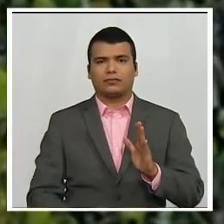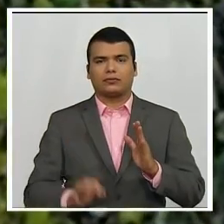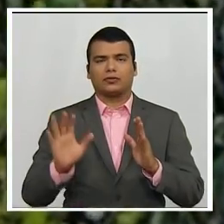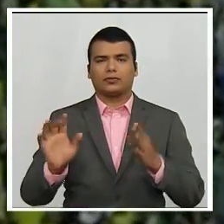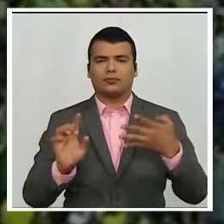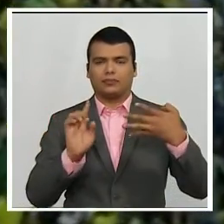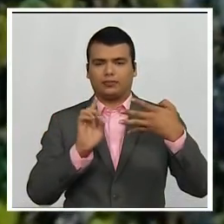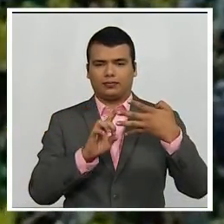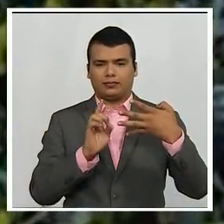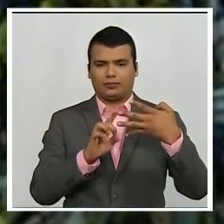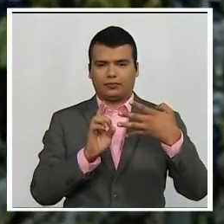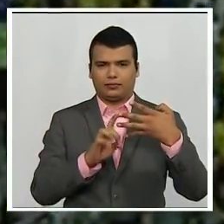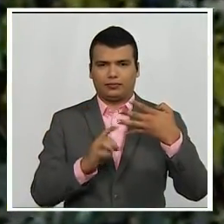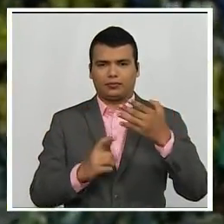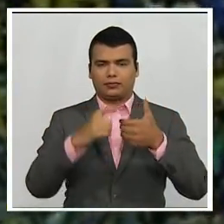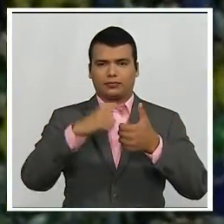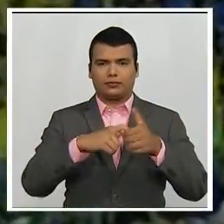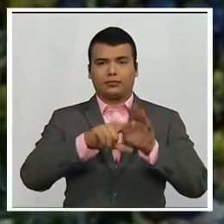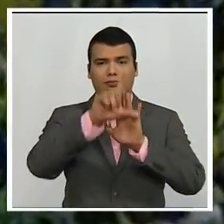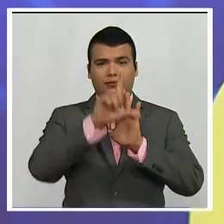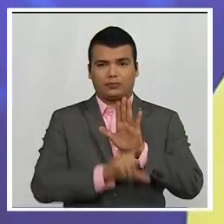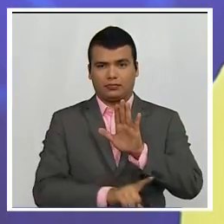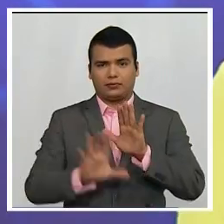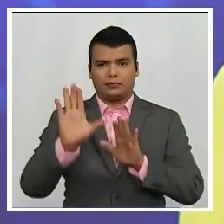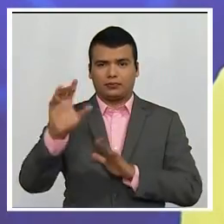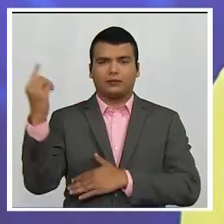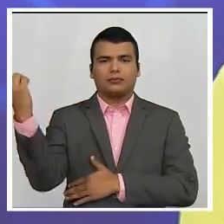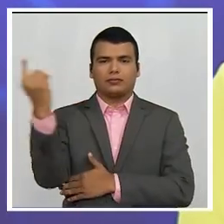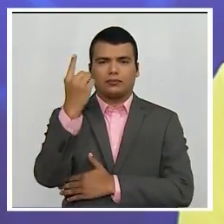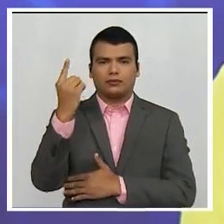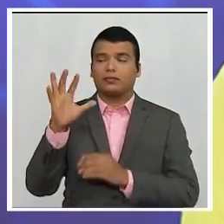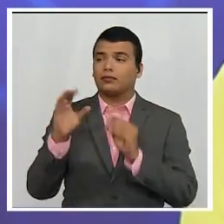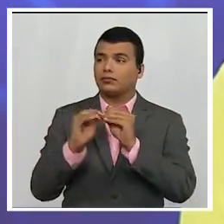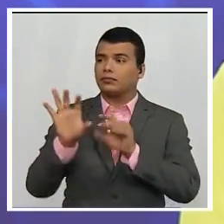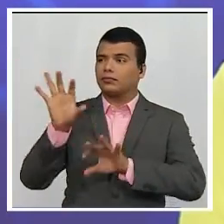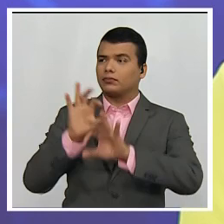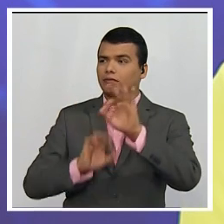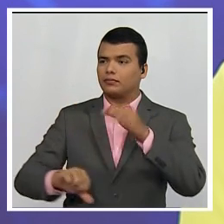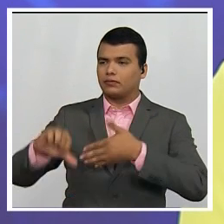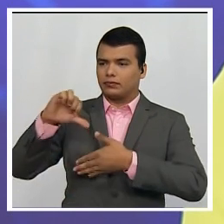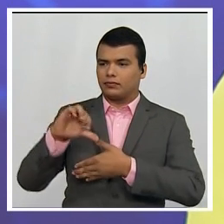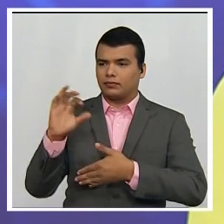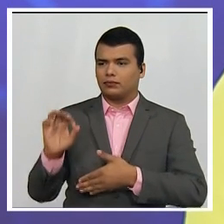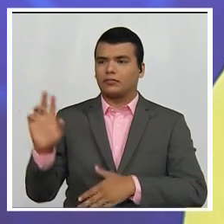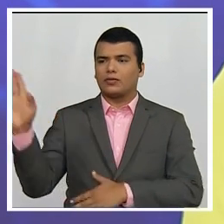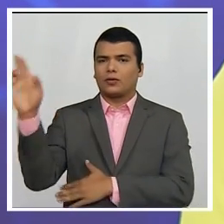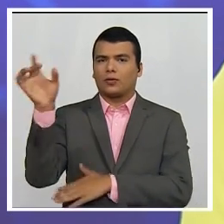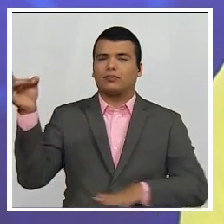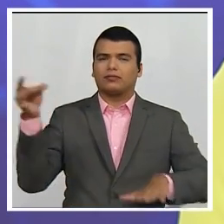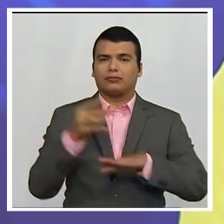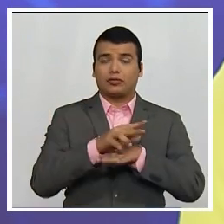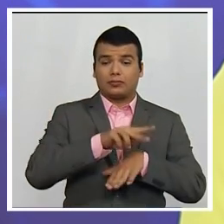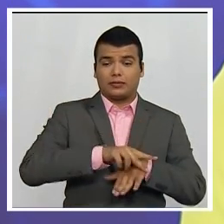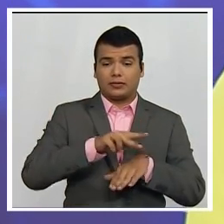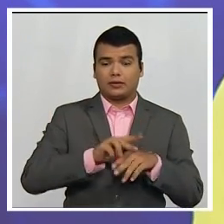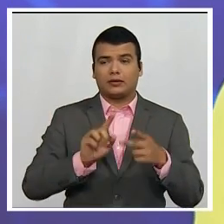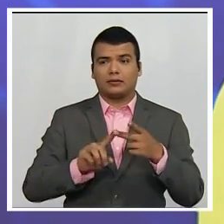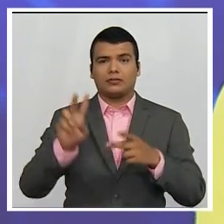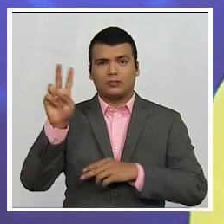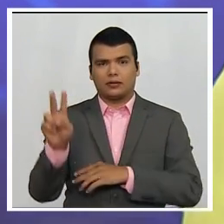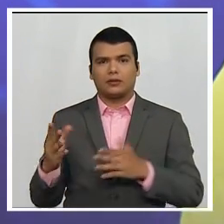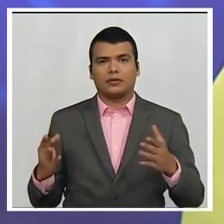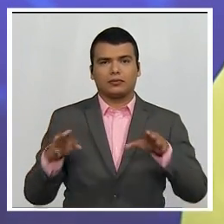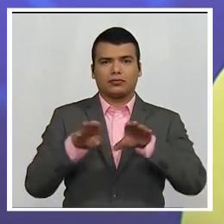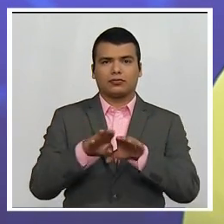en la segunda casilla de la tabla de posiciones en las eliminatorias suramericanas uruguay goleó a paraguay venezuela logró un